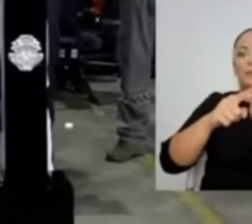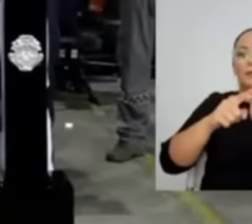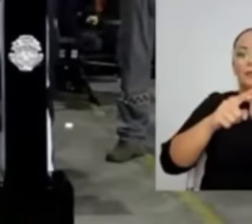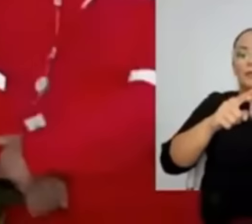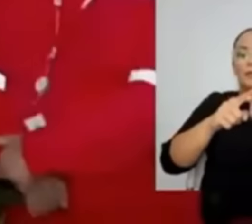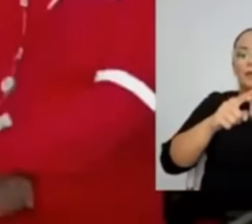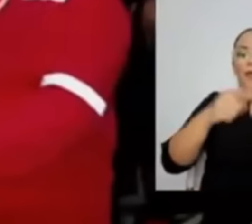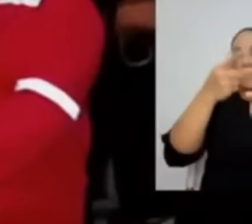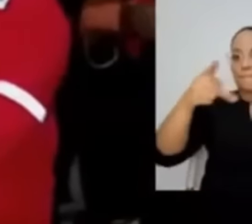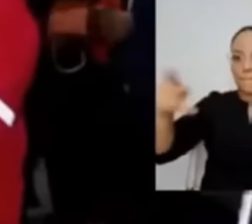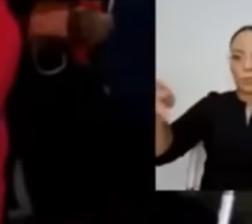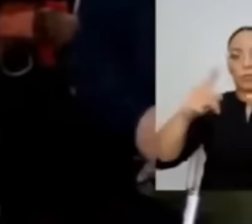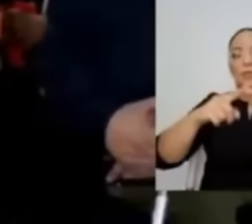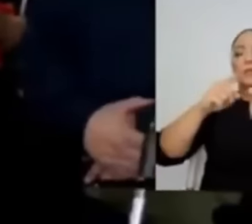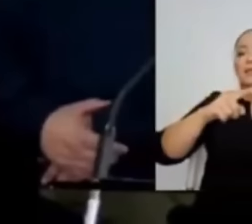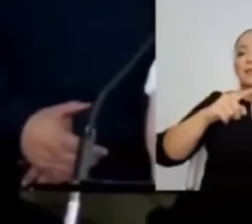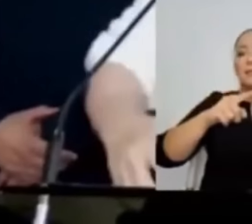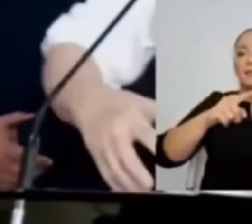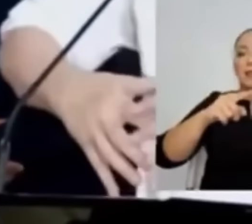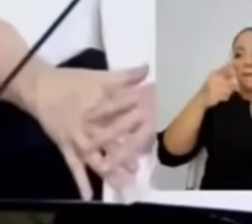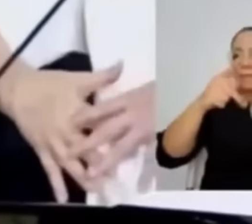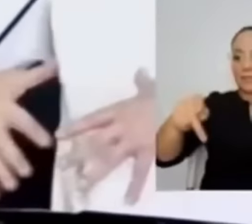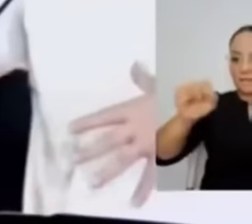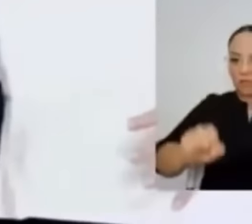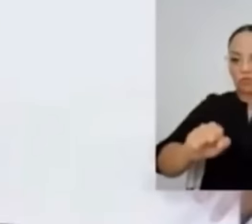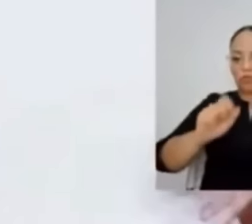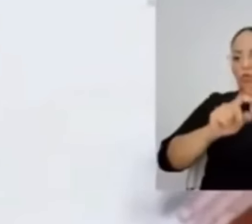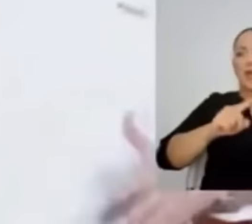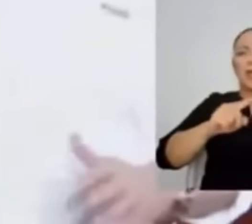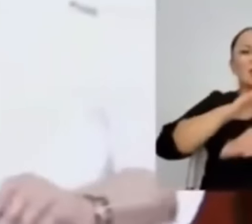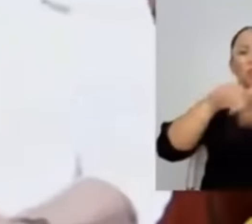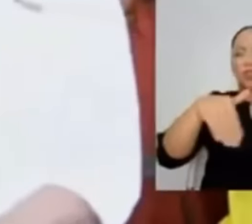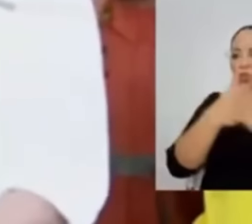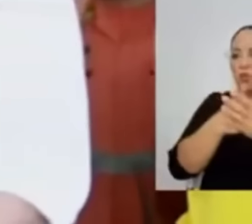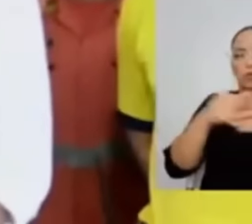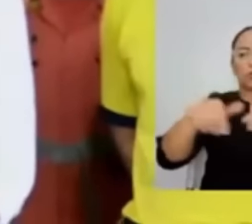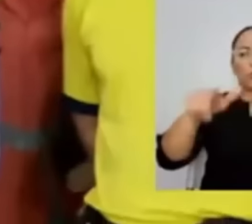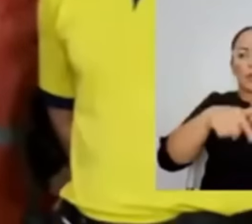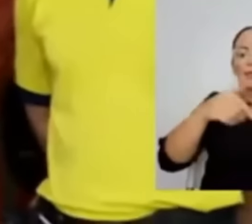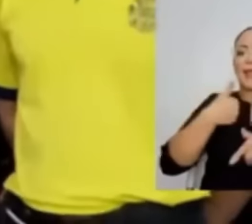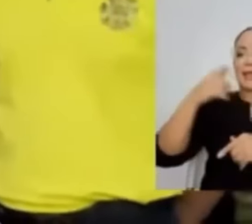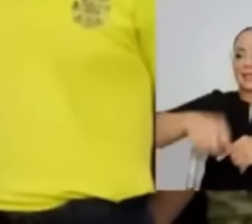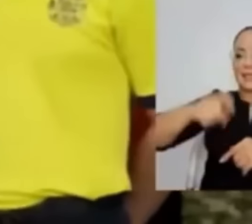Pacífico Central, en el Pacífico Sur y en todas partes donde haya necesidades.